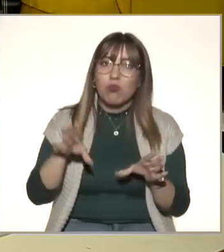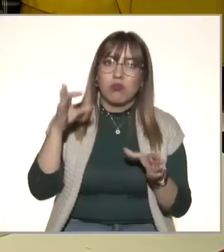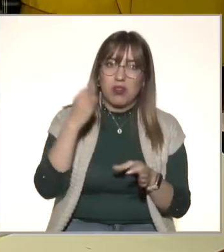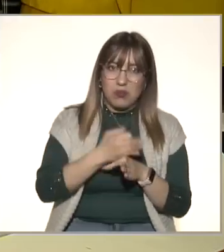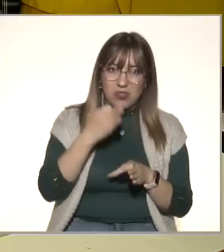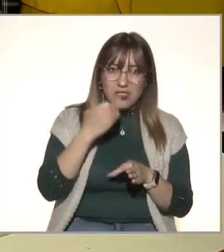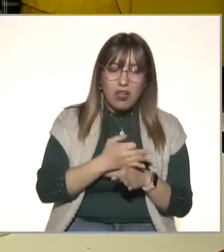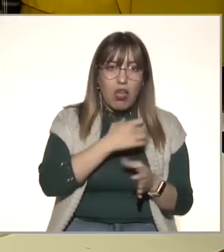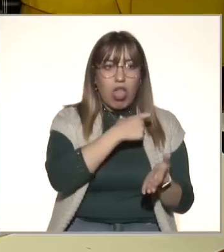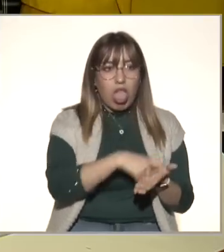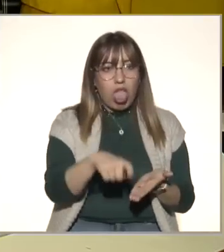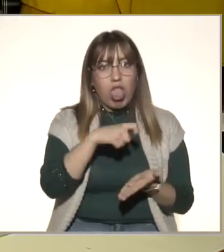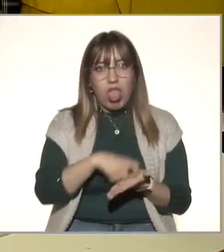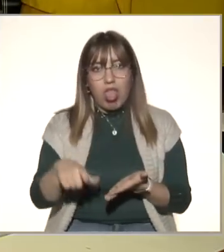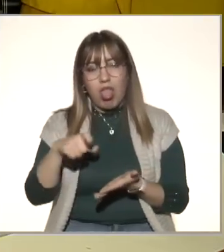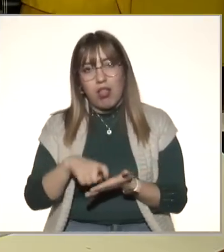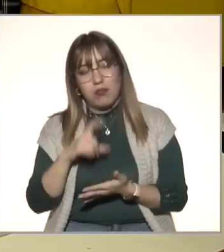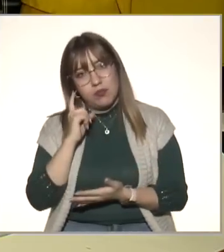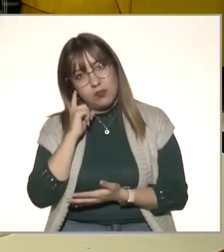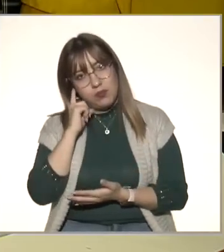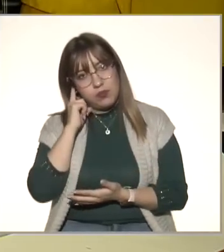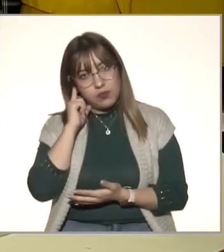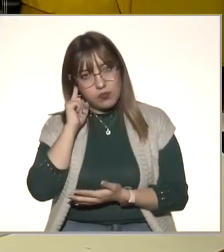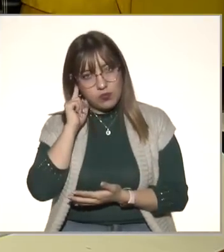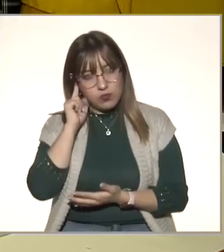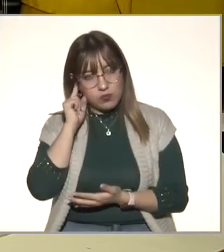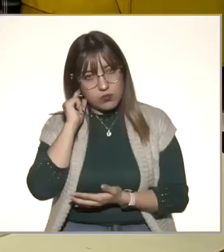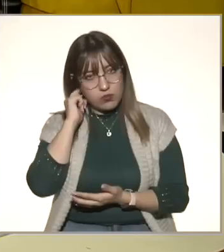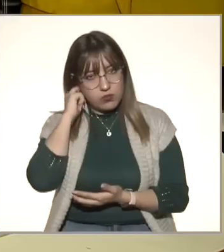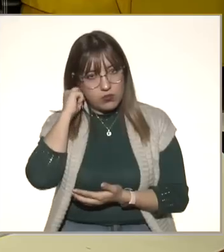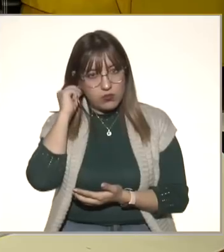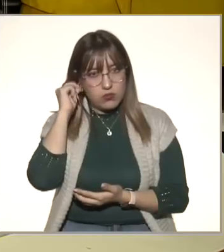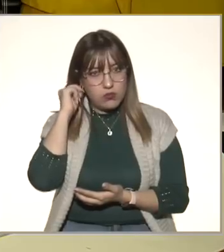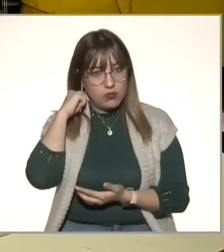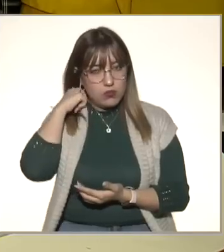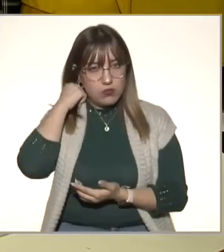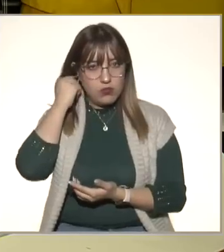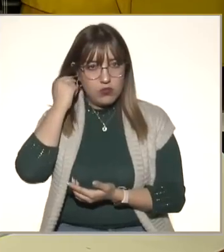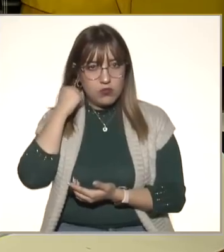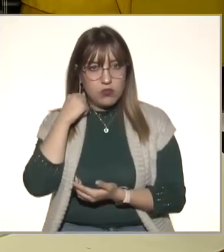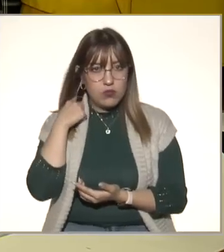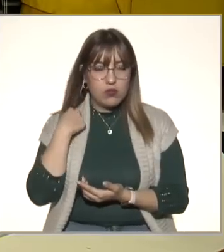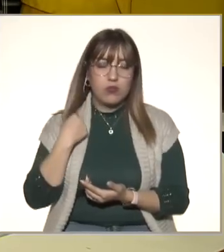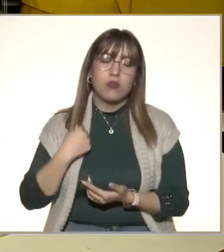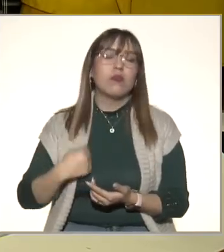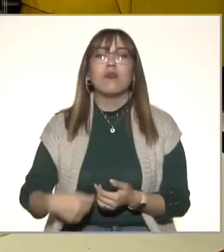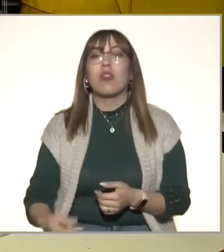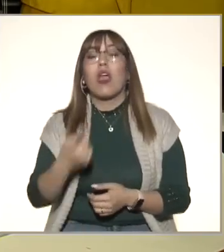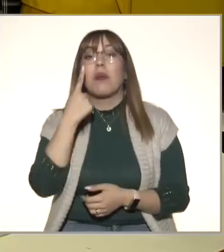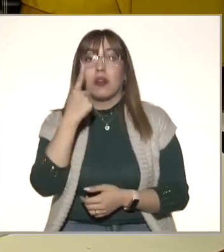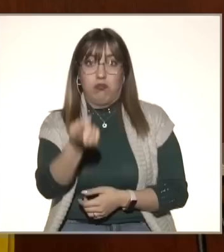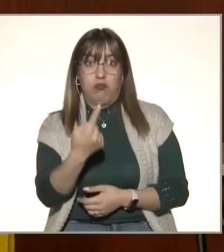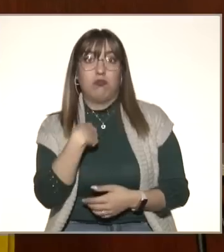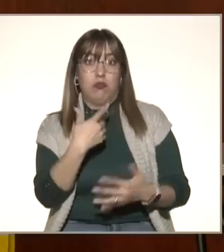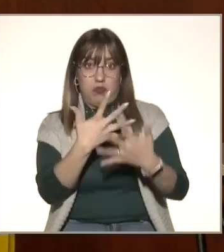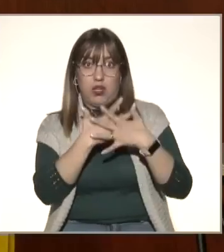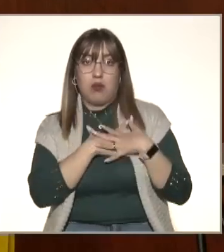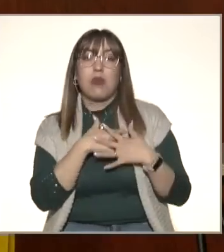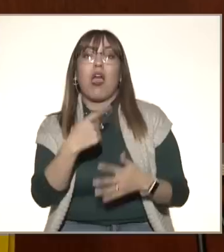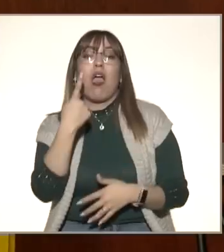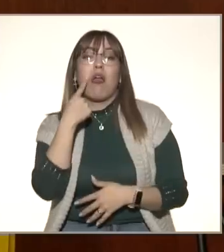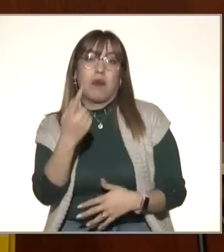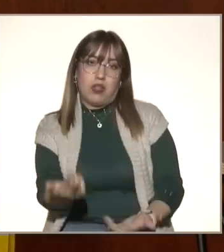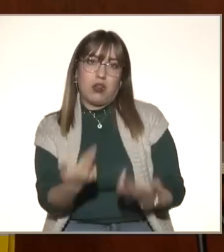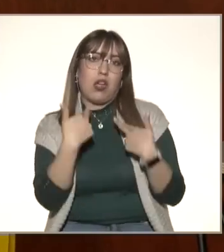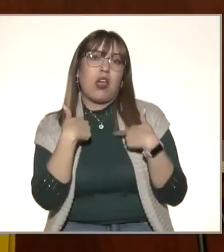también se vive desde una perspectiva materialista, desde tener, desde el amor que me tienes, se mide dependiendo de qué tan caro fue el